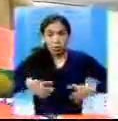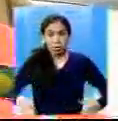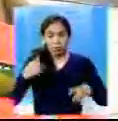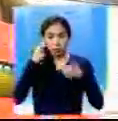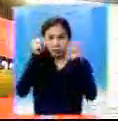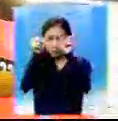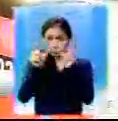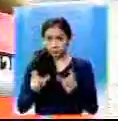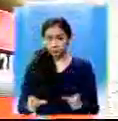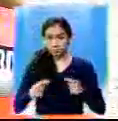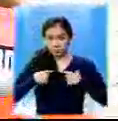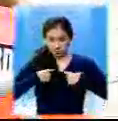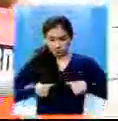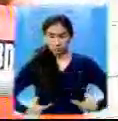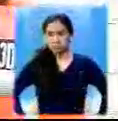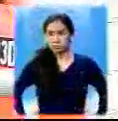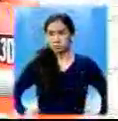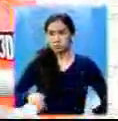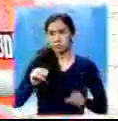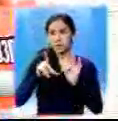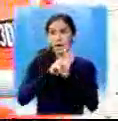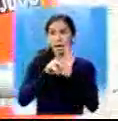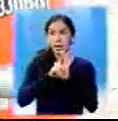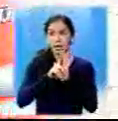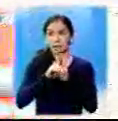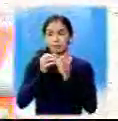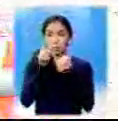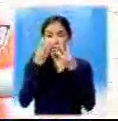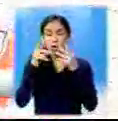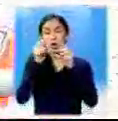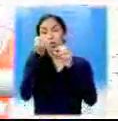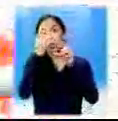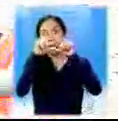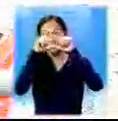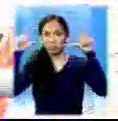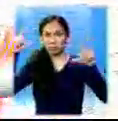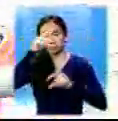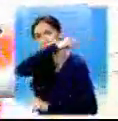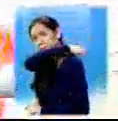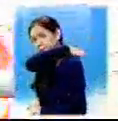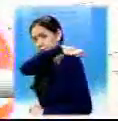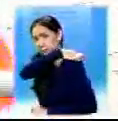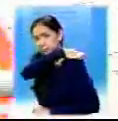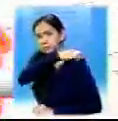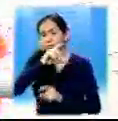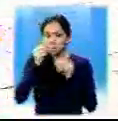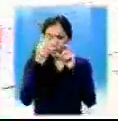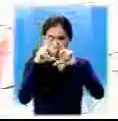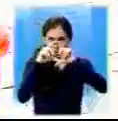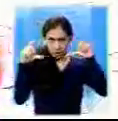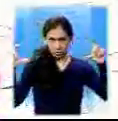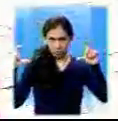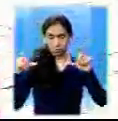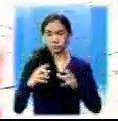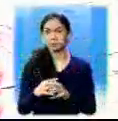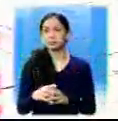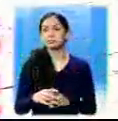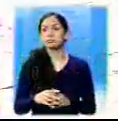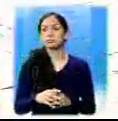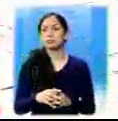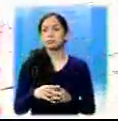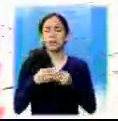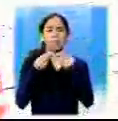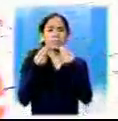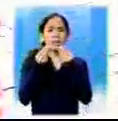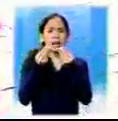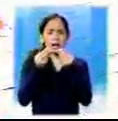franjas que pide la ley y con su numeración, ¿verdad? De una